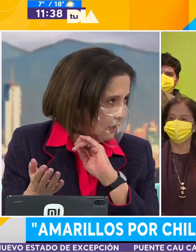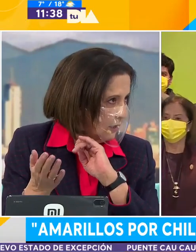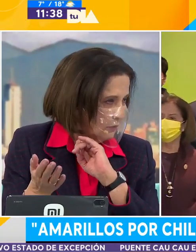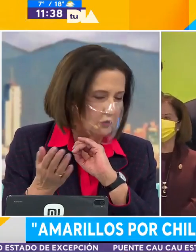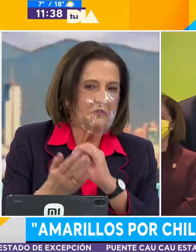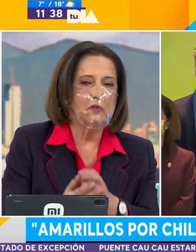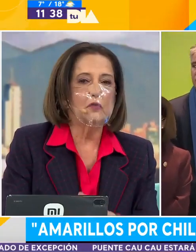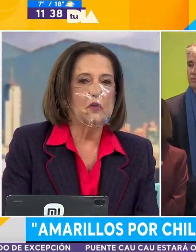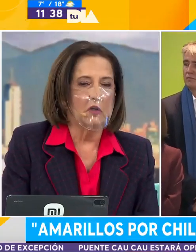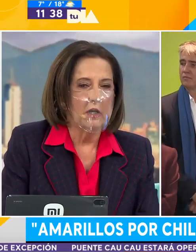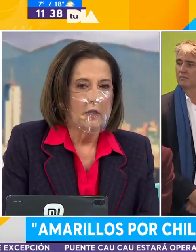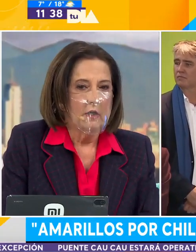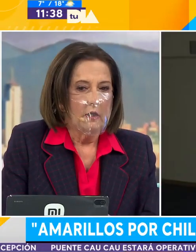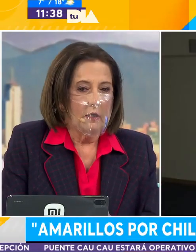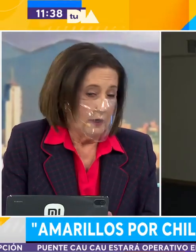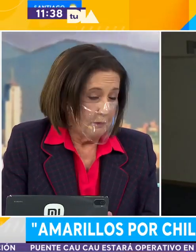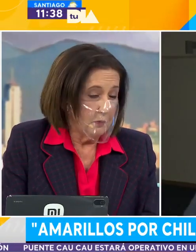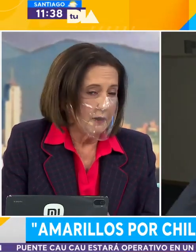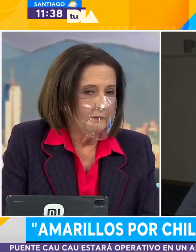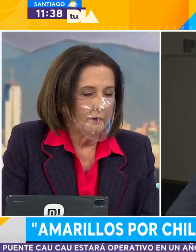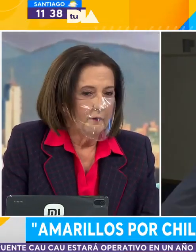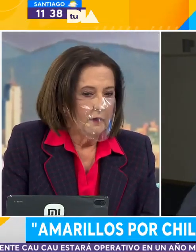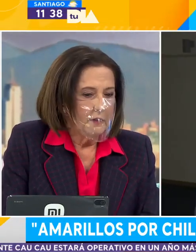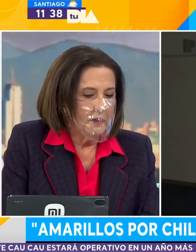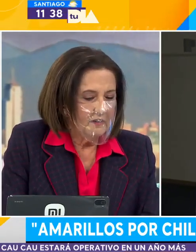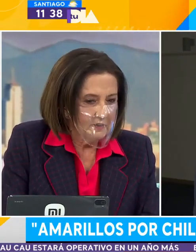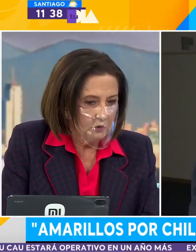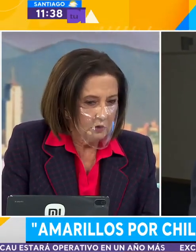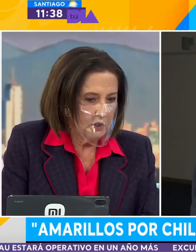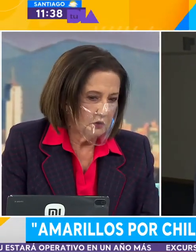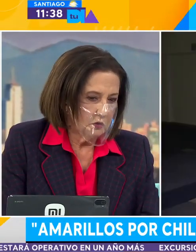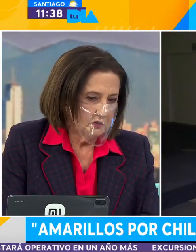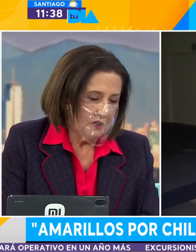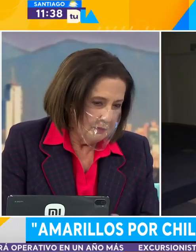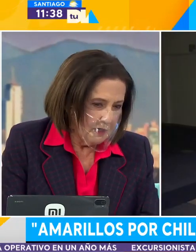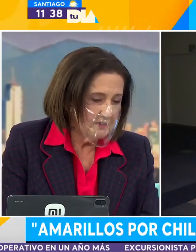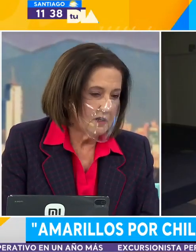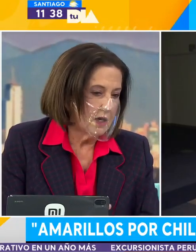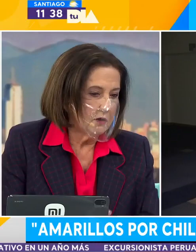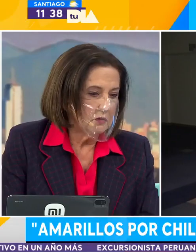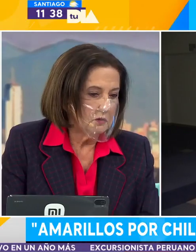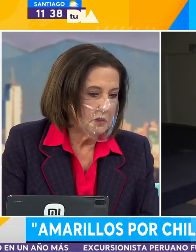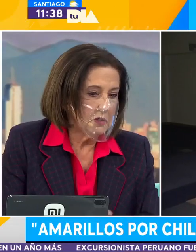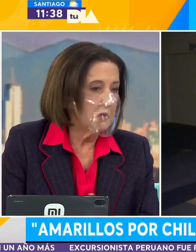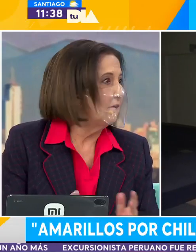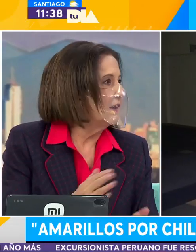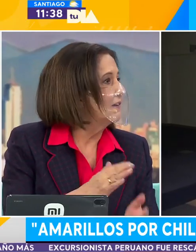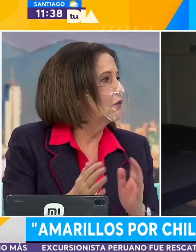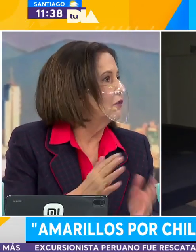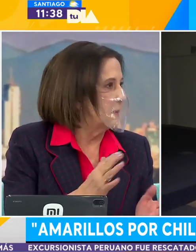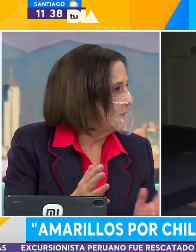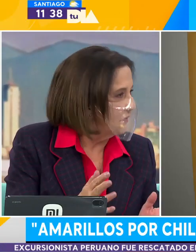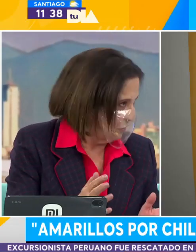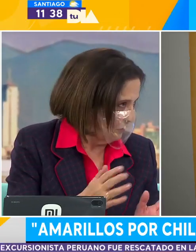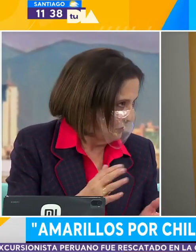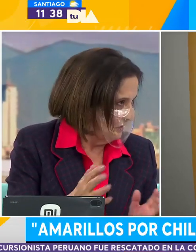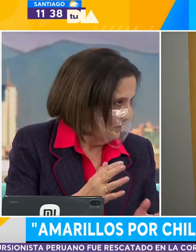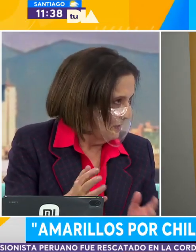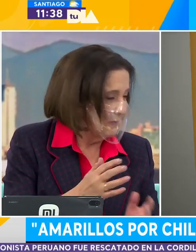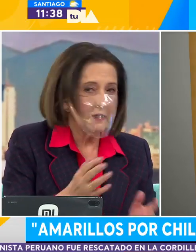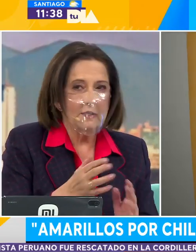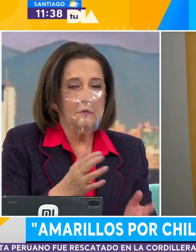hoy la Constitución, en la propuesta. Y en ese contexto se elimina el Senado y no van a haber